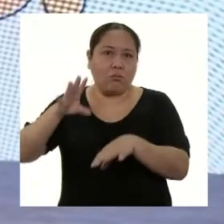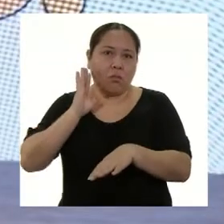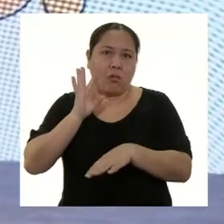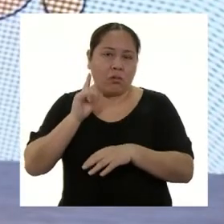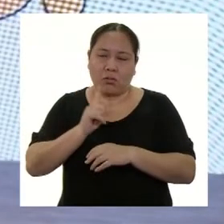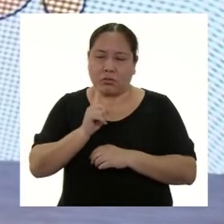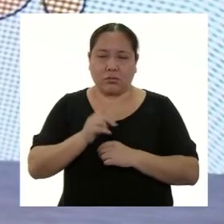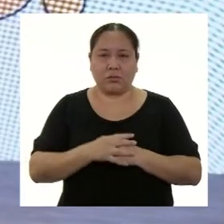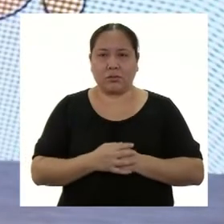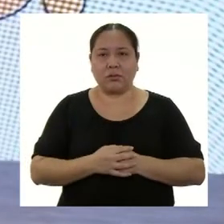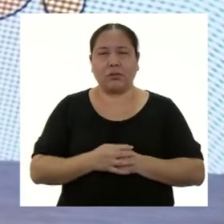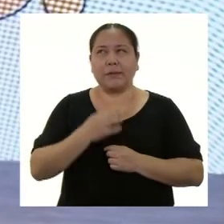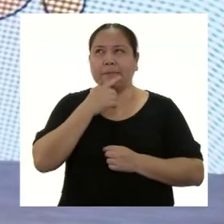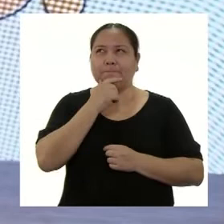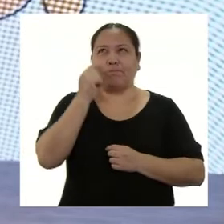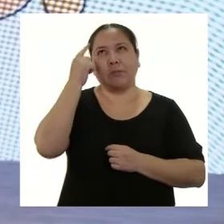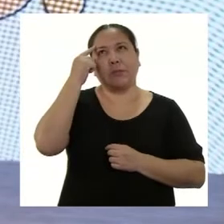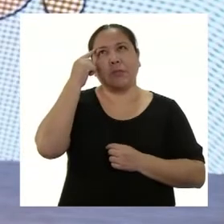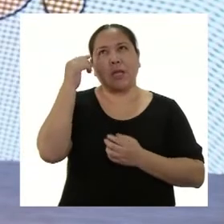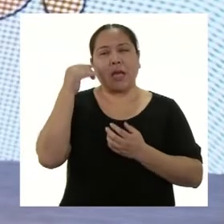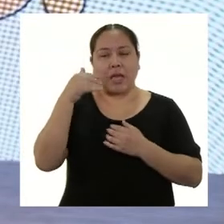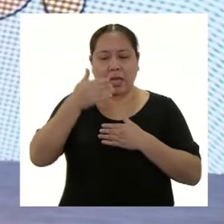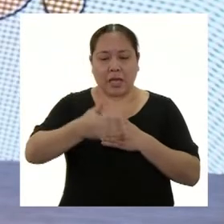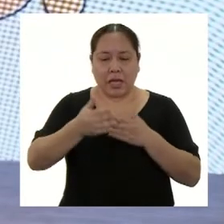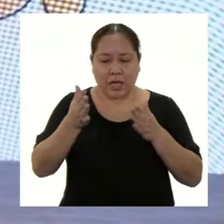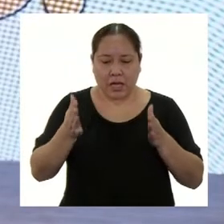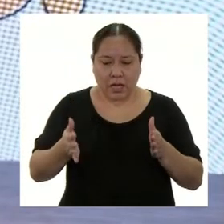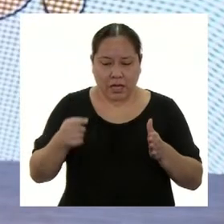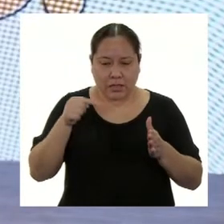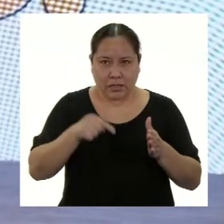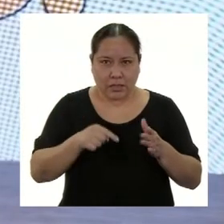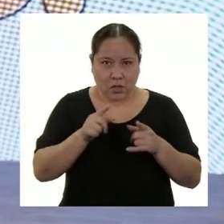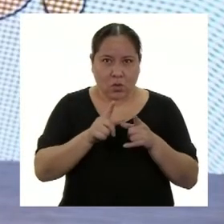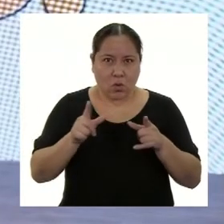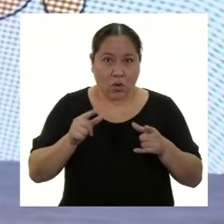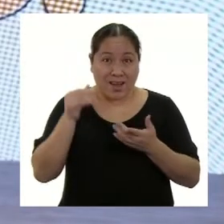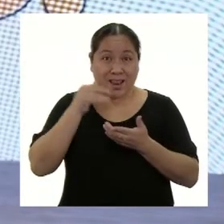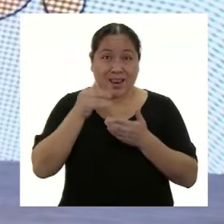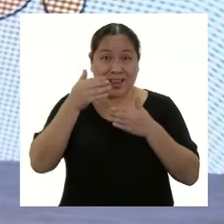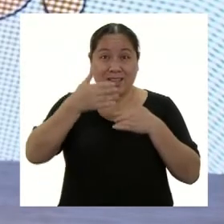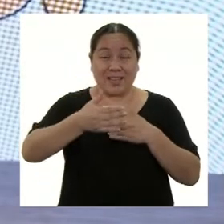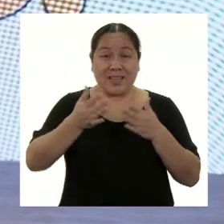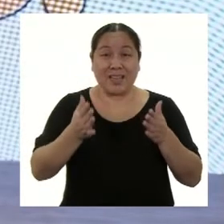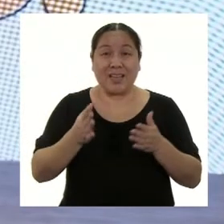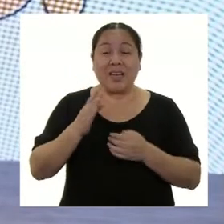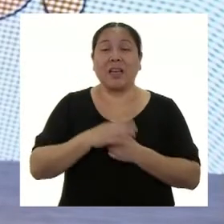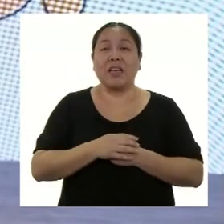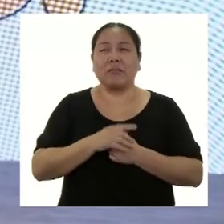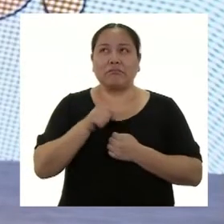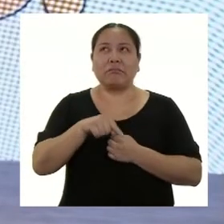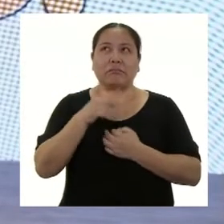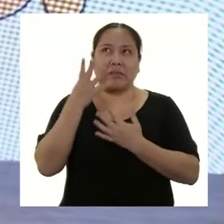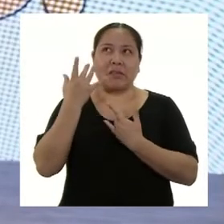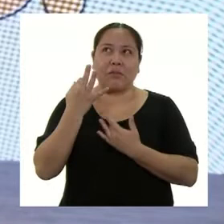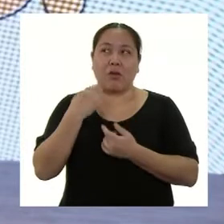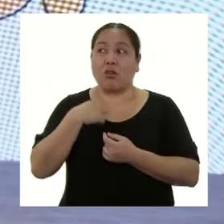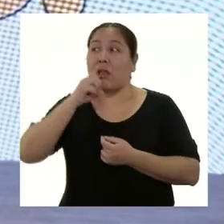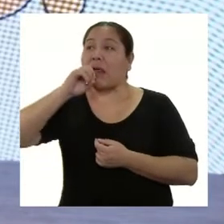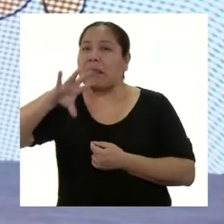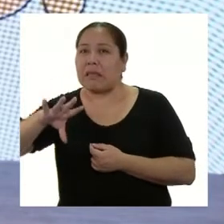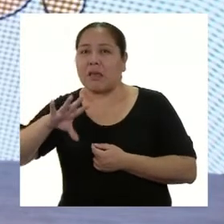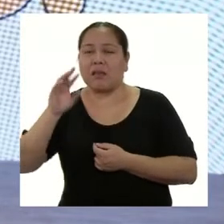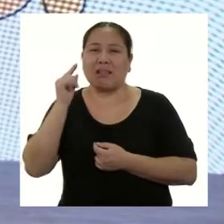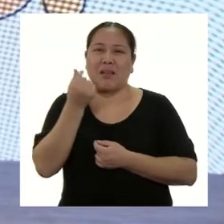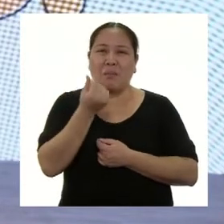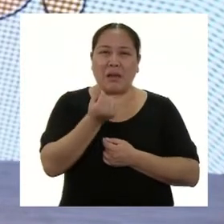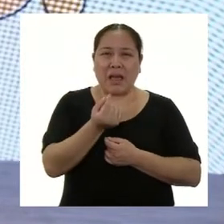ocurrió que el estudio que mis padres quieren hacer en casa tendrá que esperar. Al principio no les dije nada porque casi siempre cuando se habla